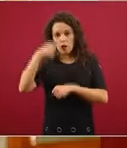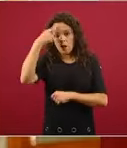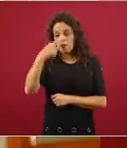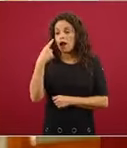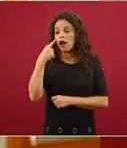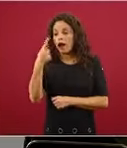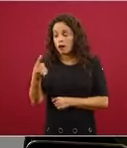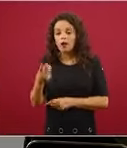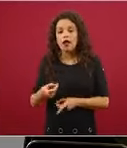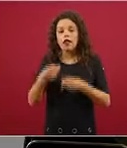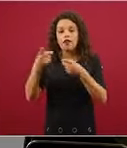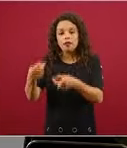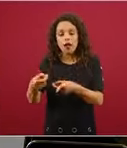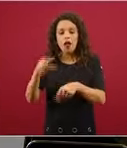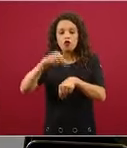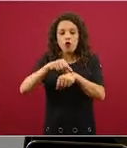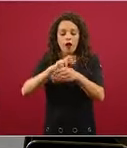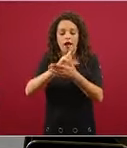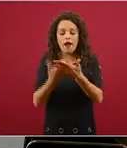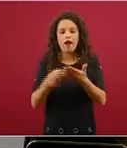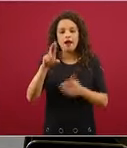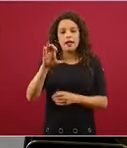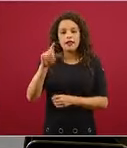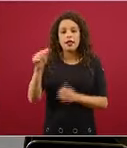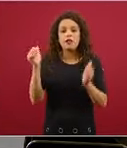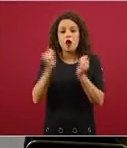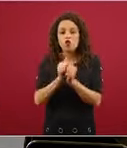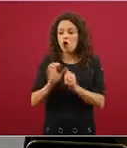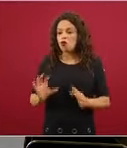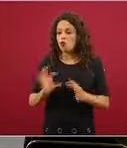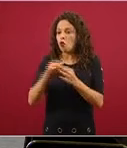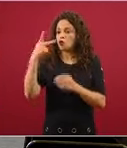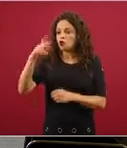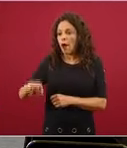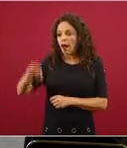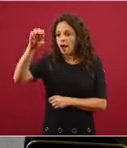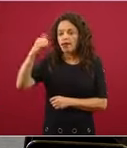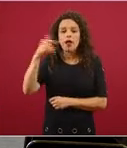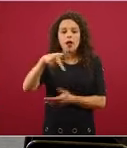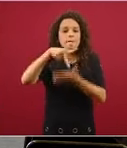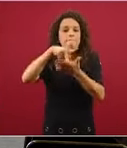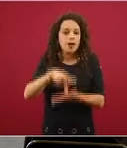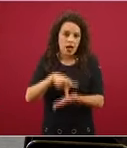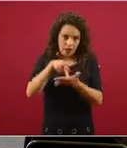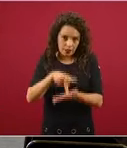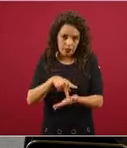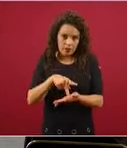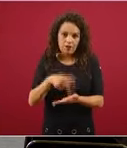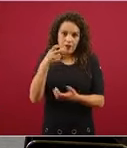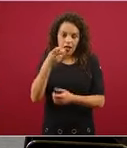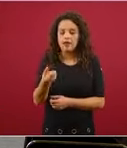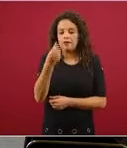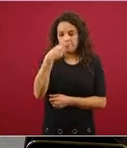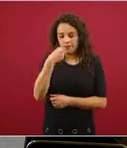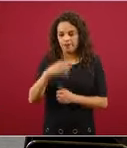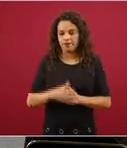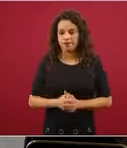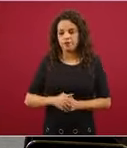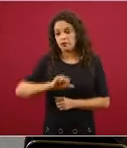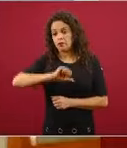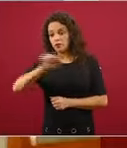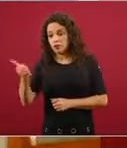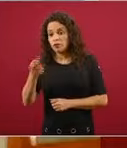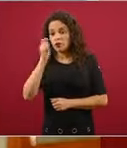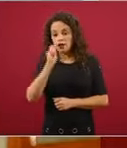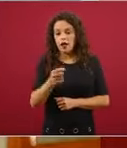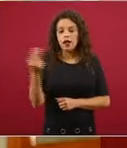edad o peso. Y hay que conocer los datos de alarma. Es muy importante que todos conozcamos los datos de alarma. No solo las